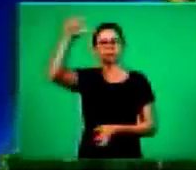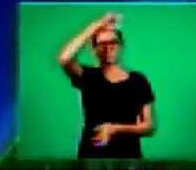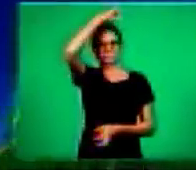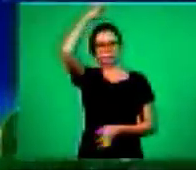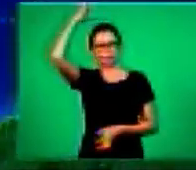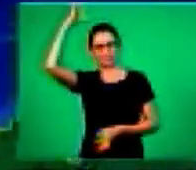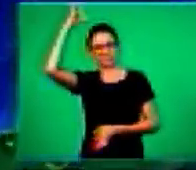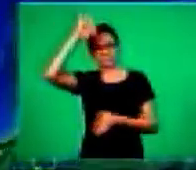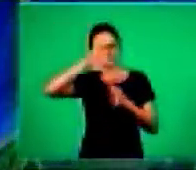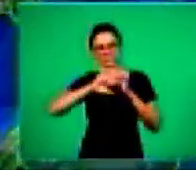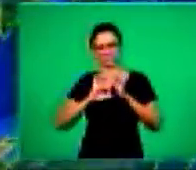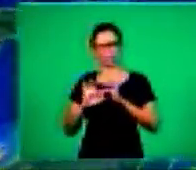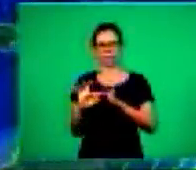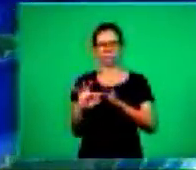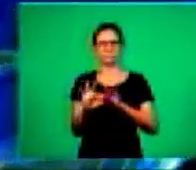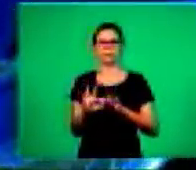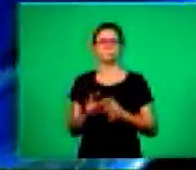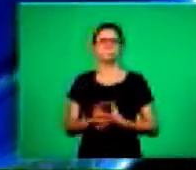espíritu